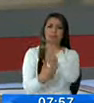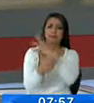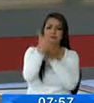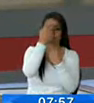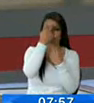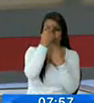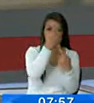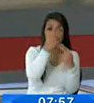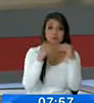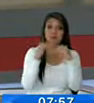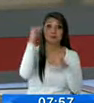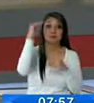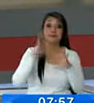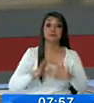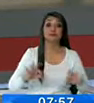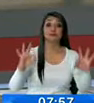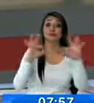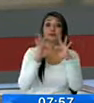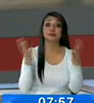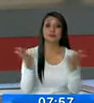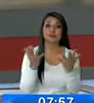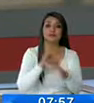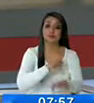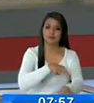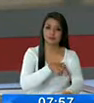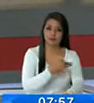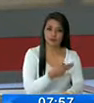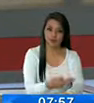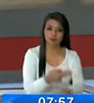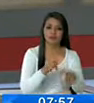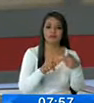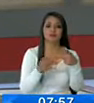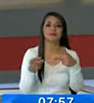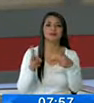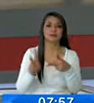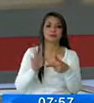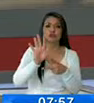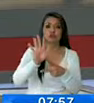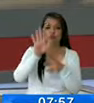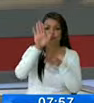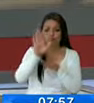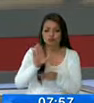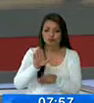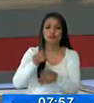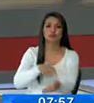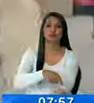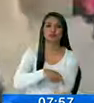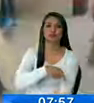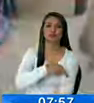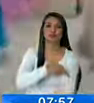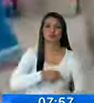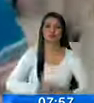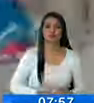que predomina, mis queridos vecinos, el aspecto religioso y también ceremonial. Miremos un poquito.